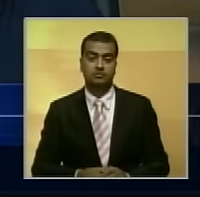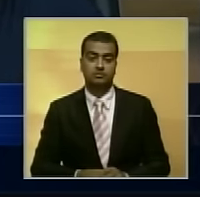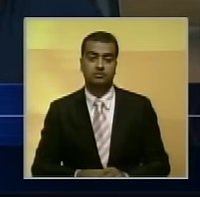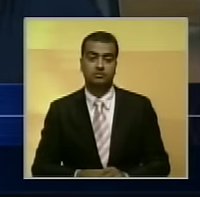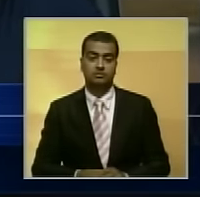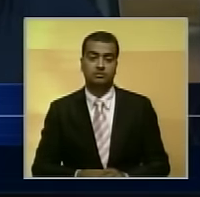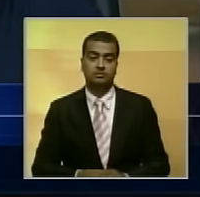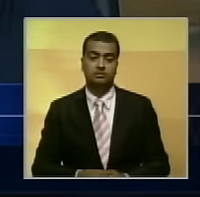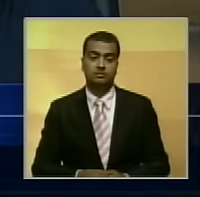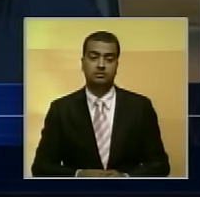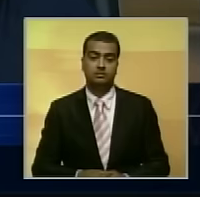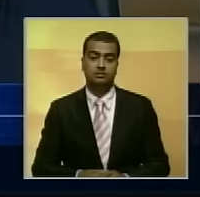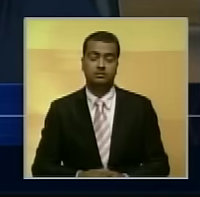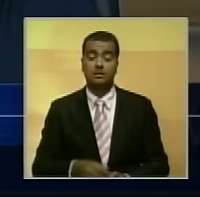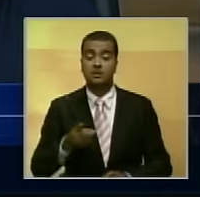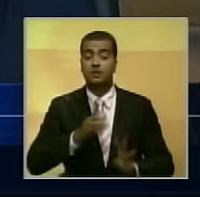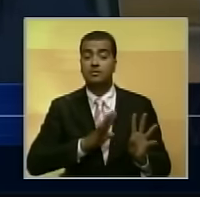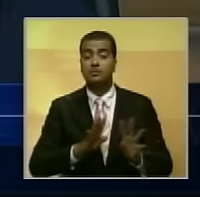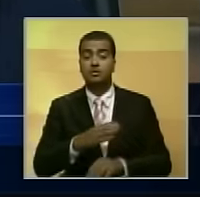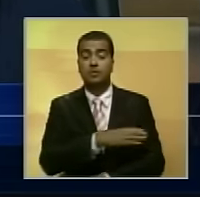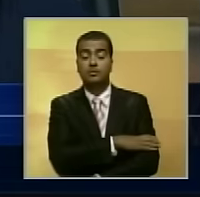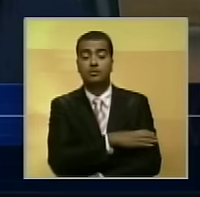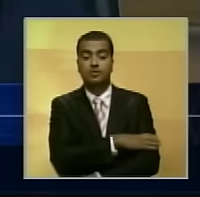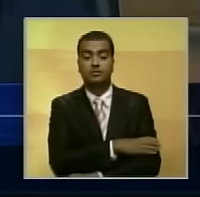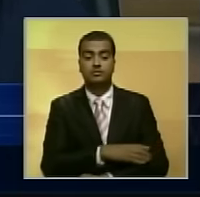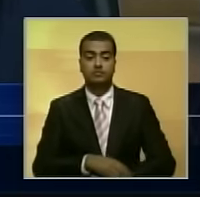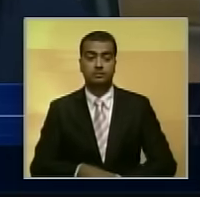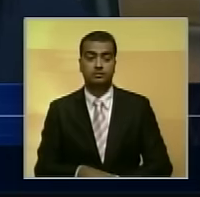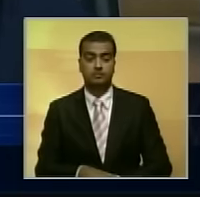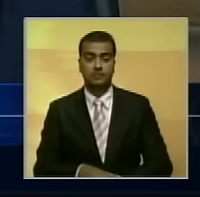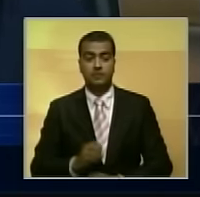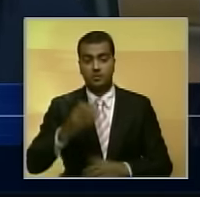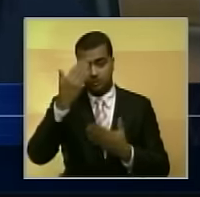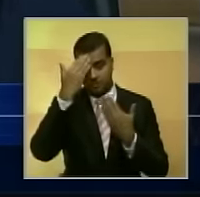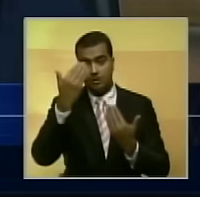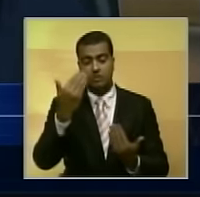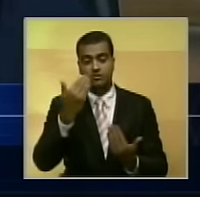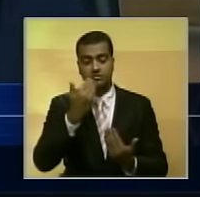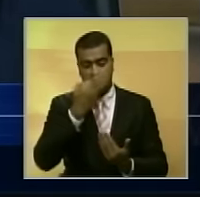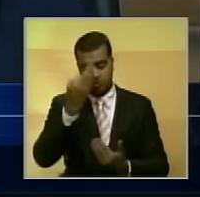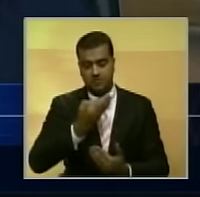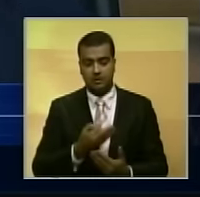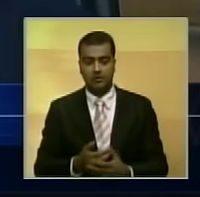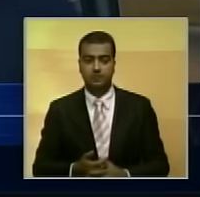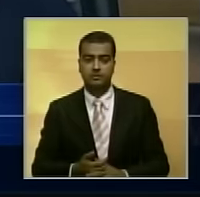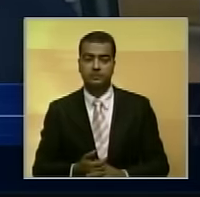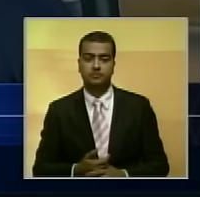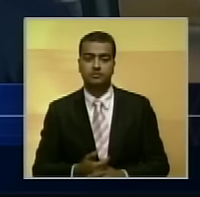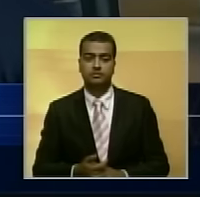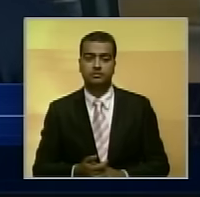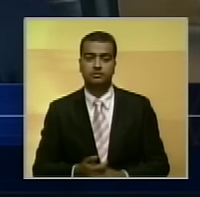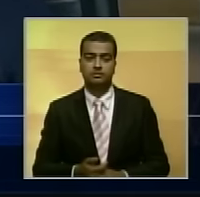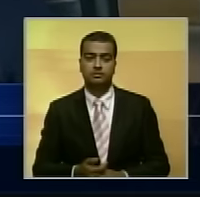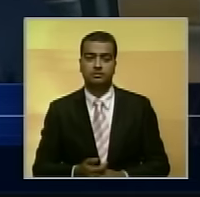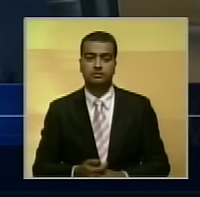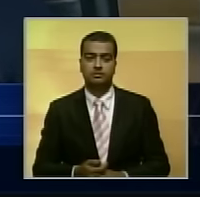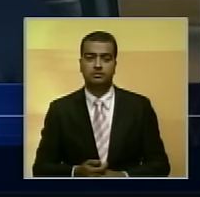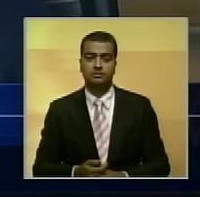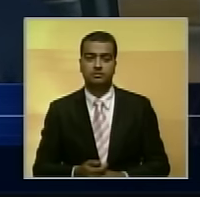a la manifestación opositora, enviarles un saludo de reconocimiento.